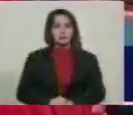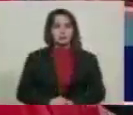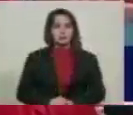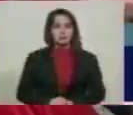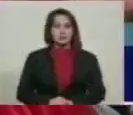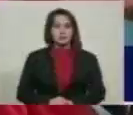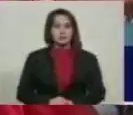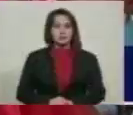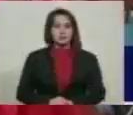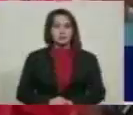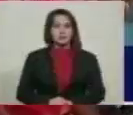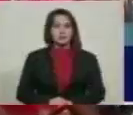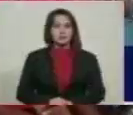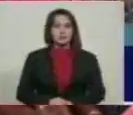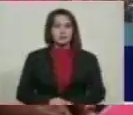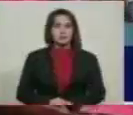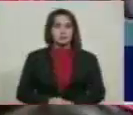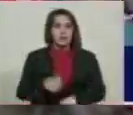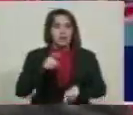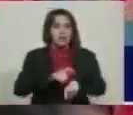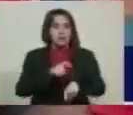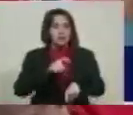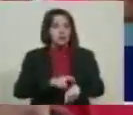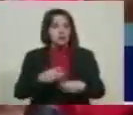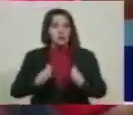Y esta coyuntura que hemos vivido